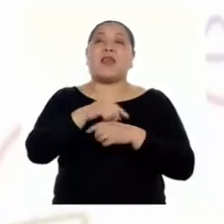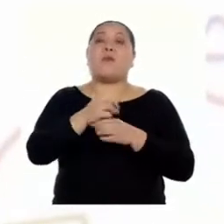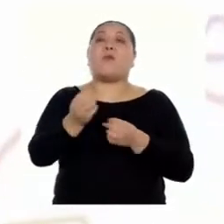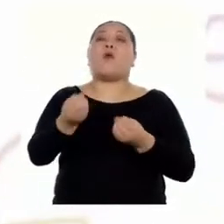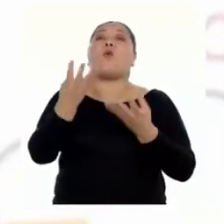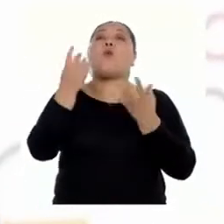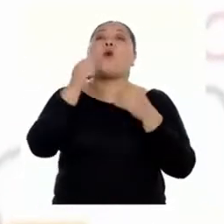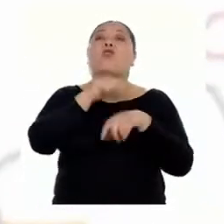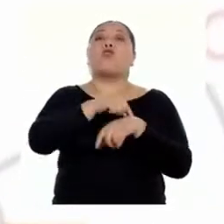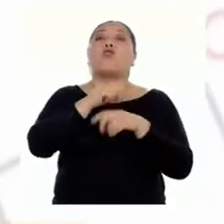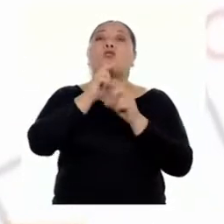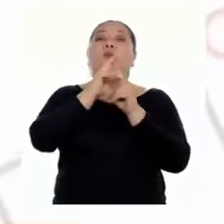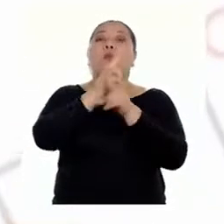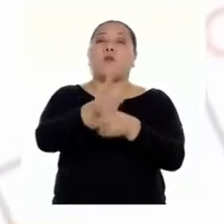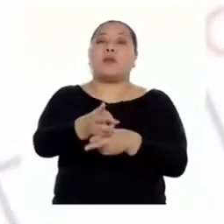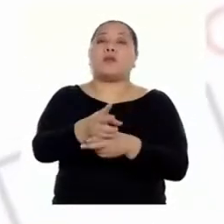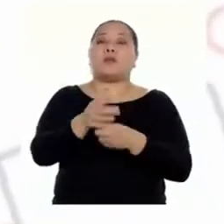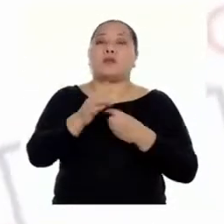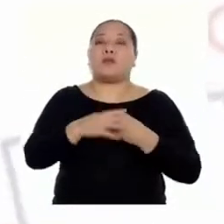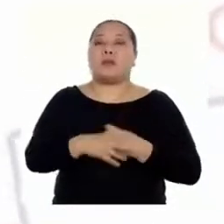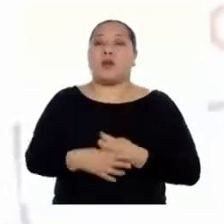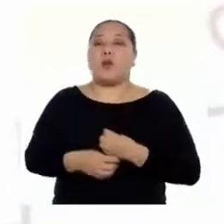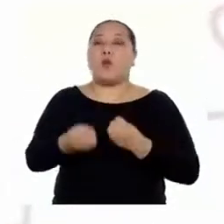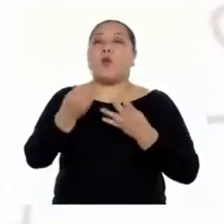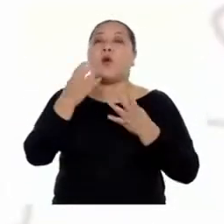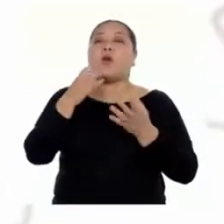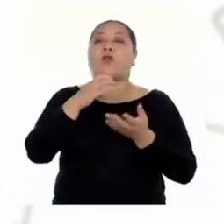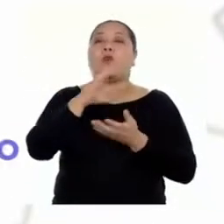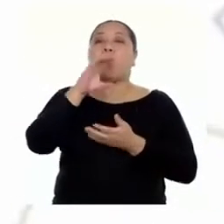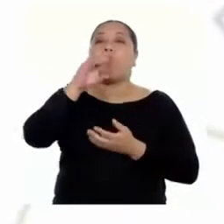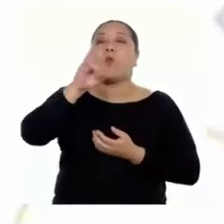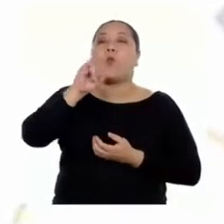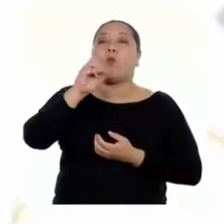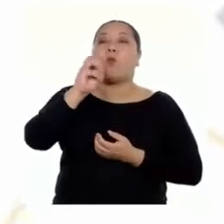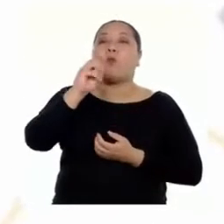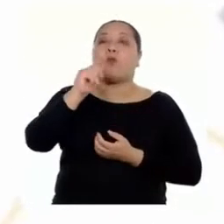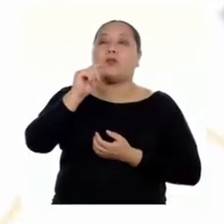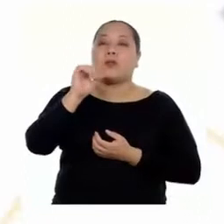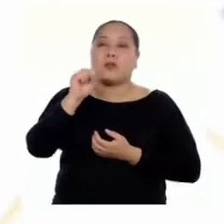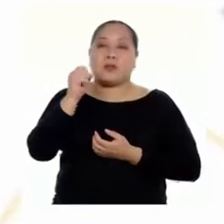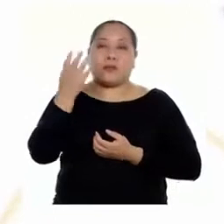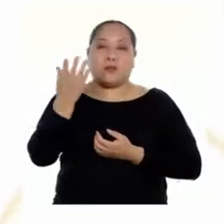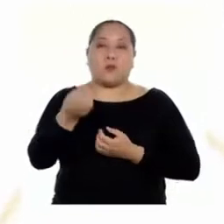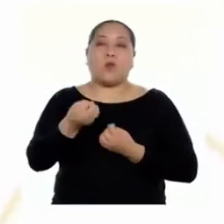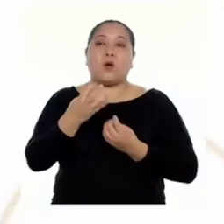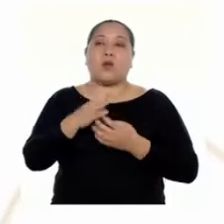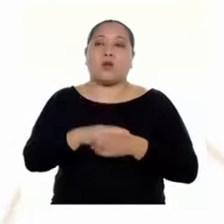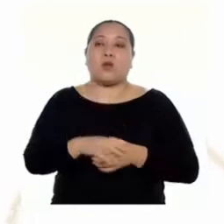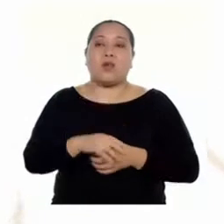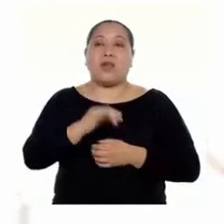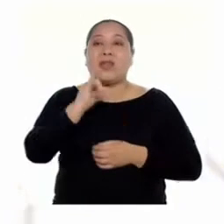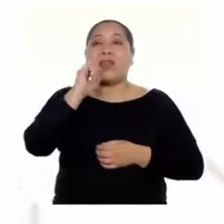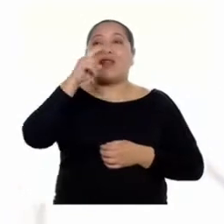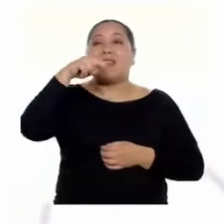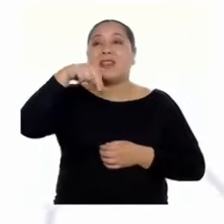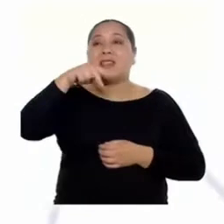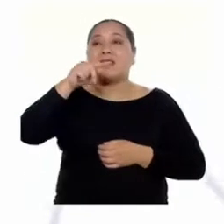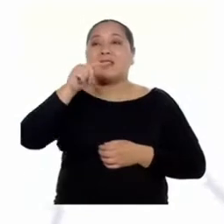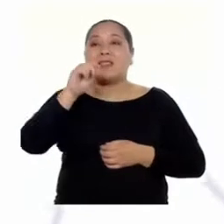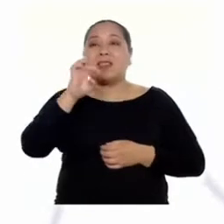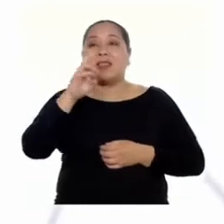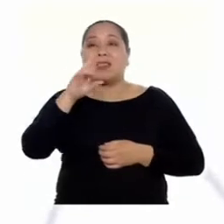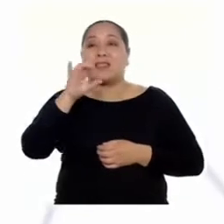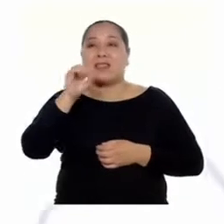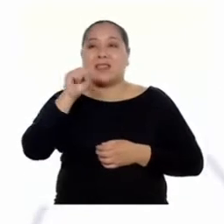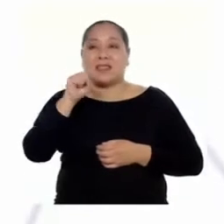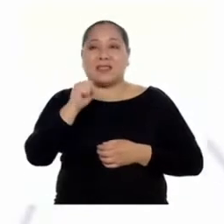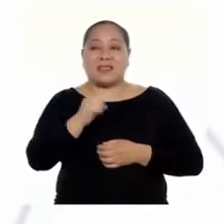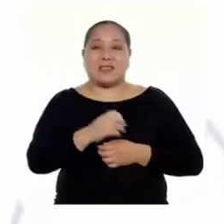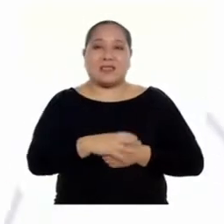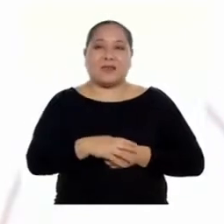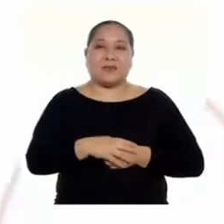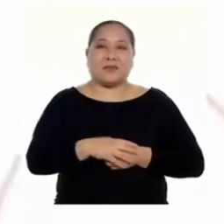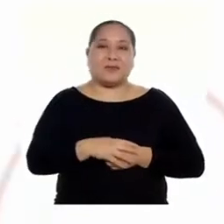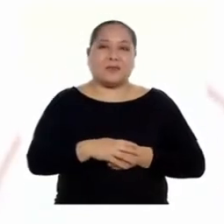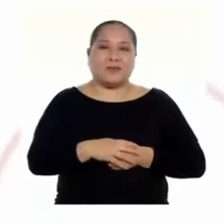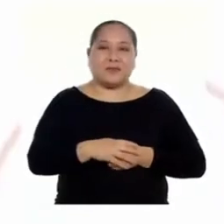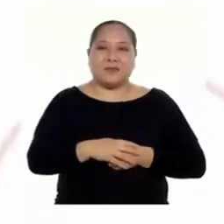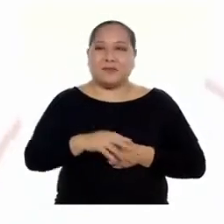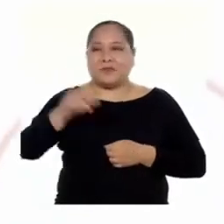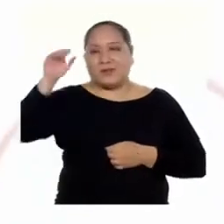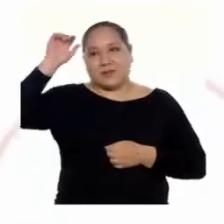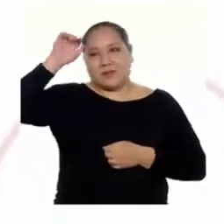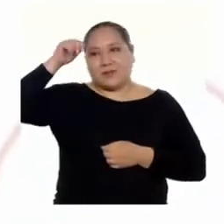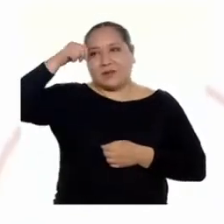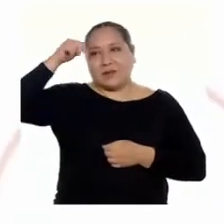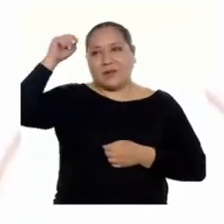será prestado o programado mediante cuotas y el interés final que se pagará como servicio de ese préstamo. Así es. Recordemos